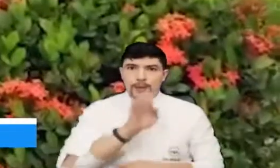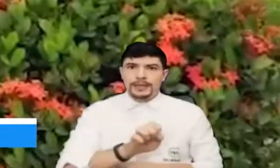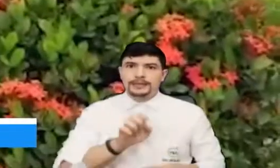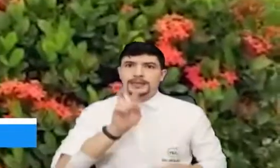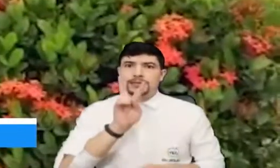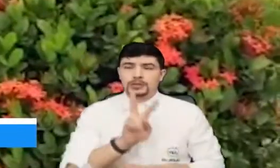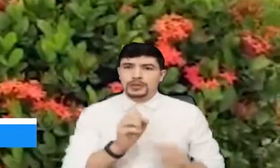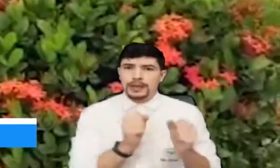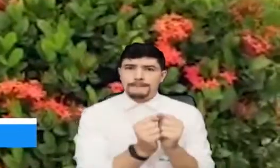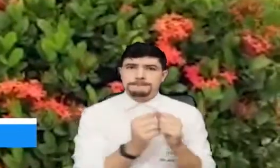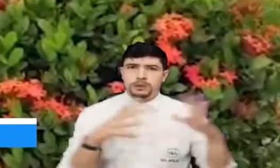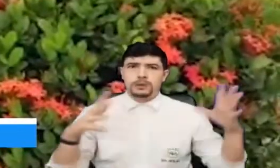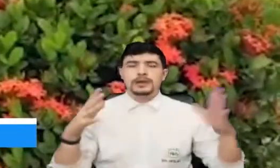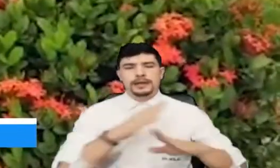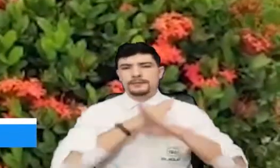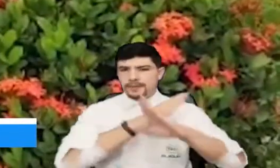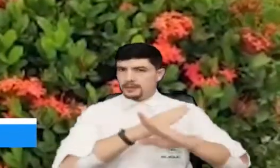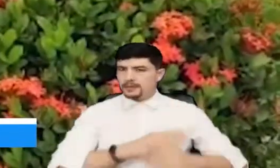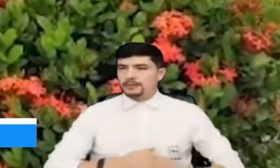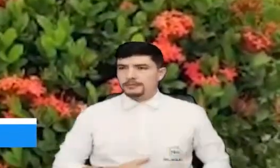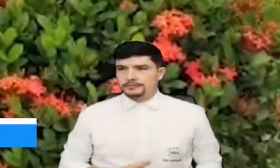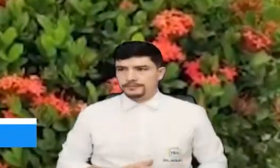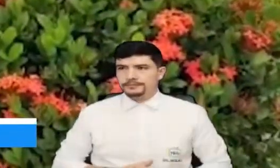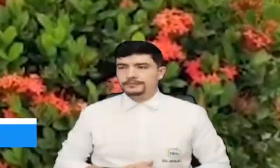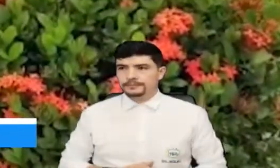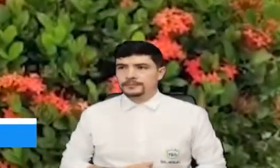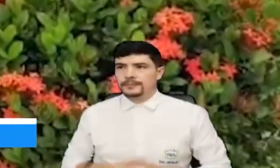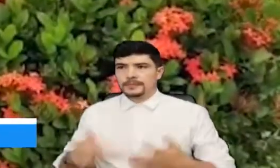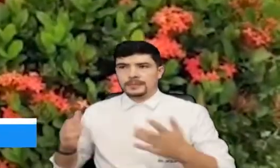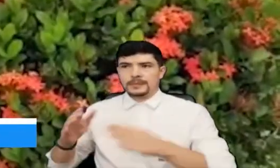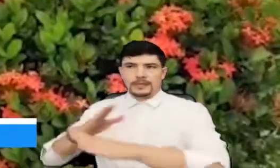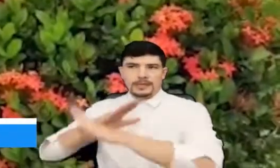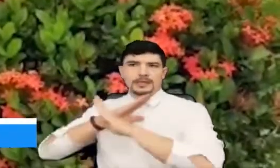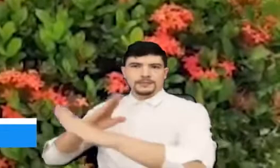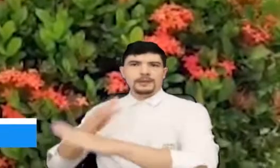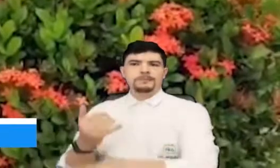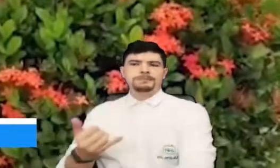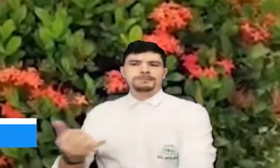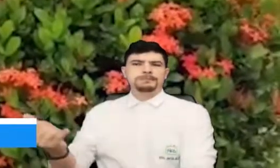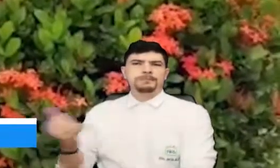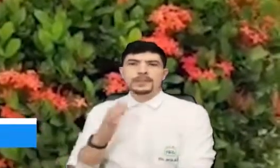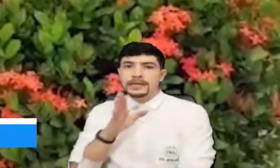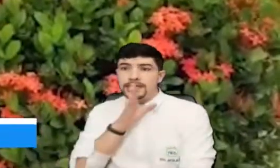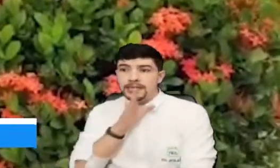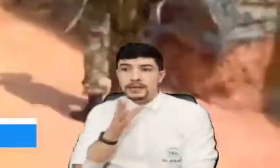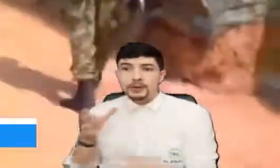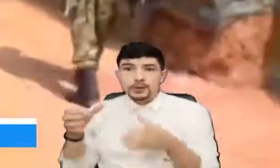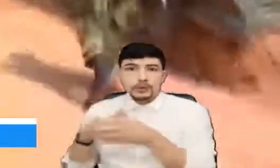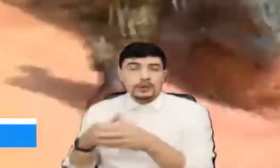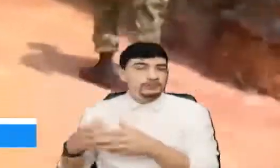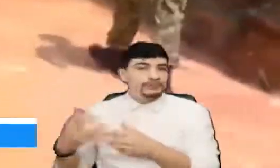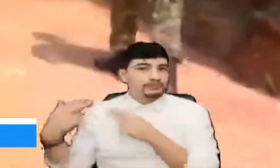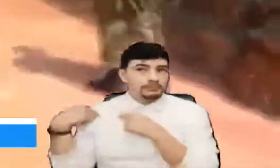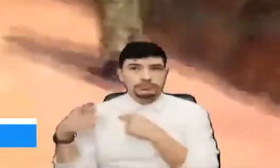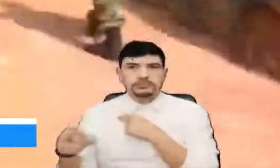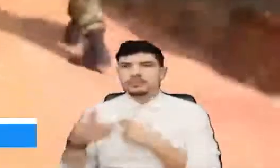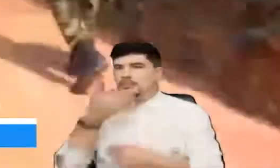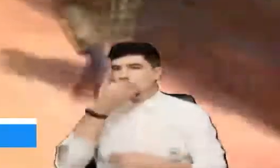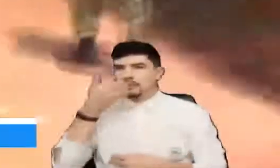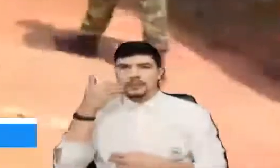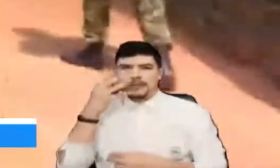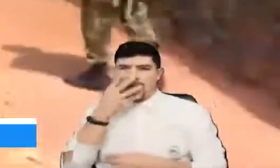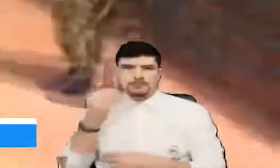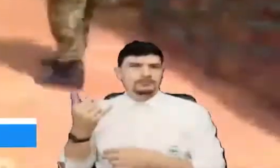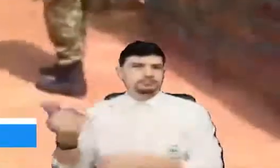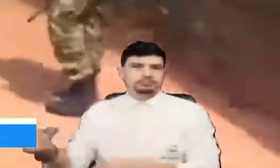neutralizados y que al parecer pertenecerían a los grupos armados organizados que delinquen en la región del Catatumbo. El Comando de la Fuerza de Tarea